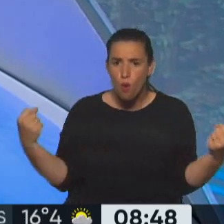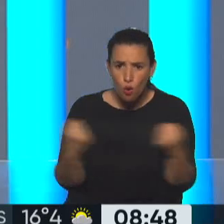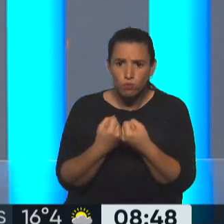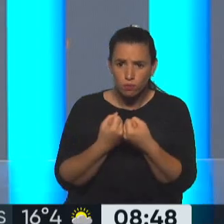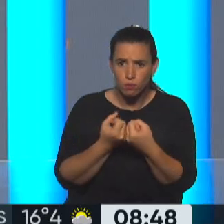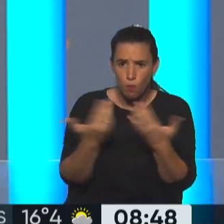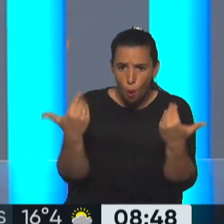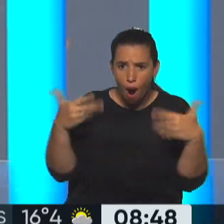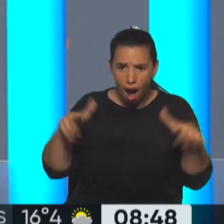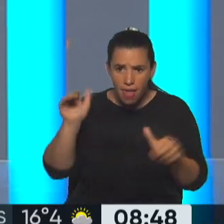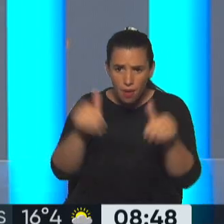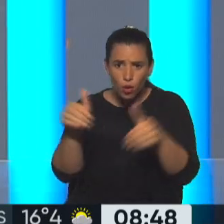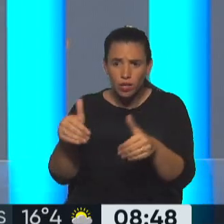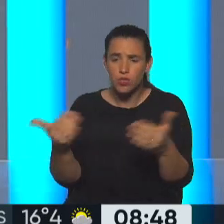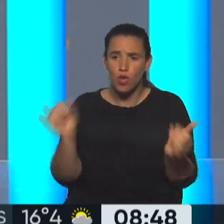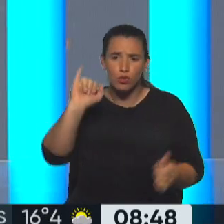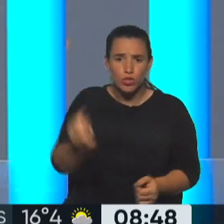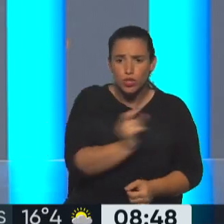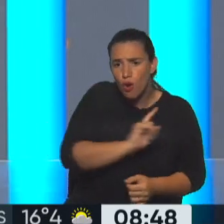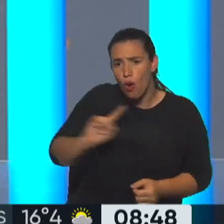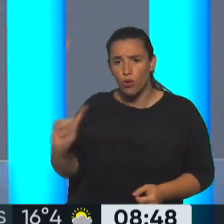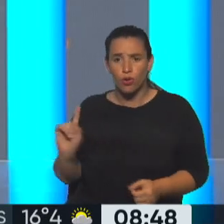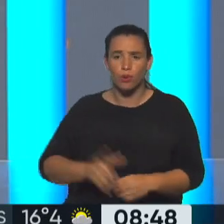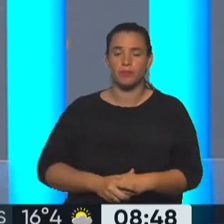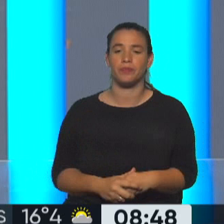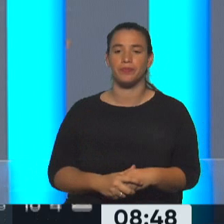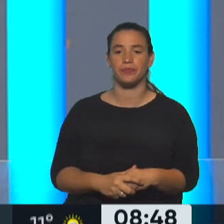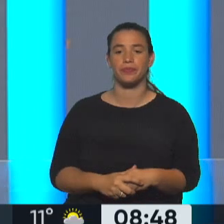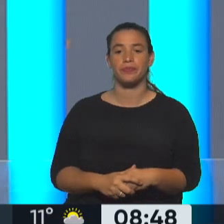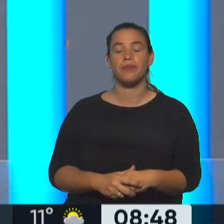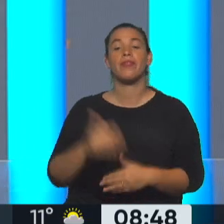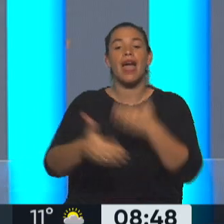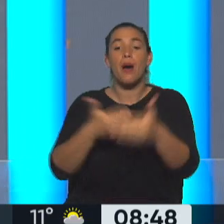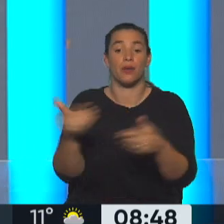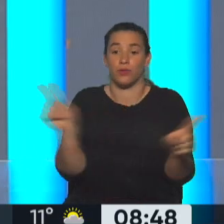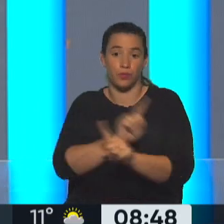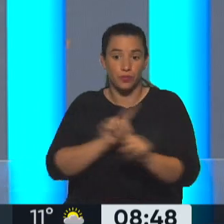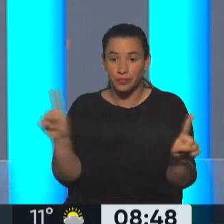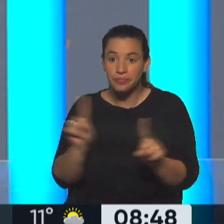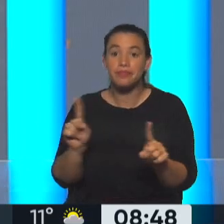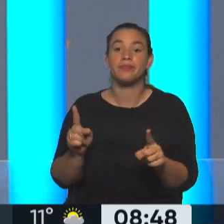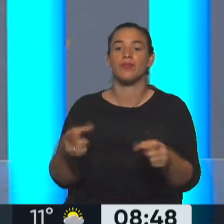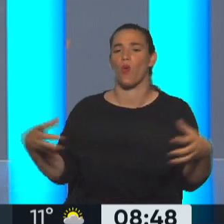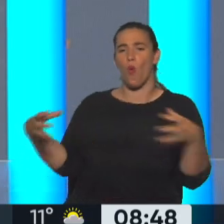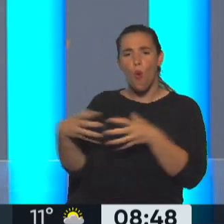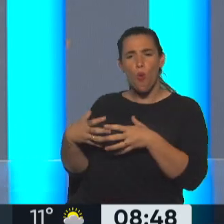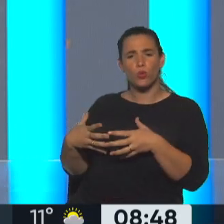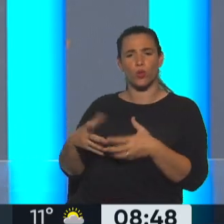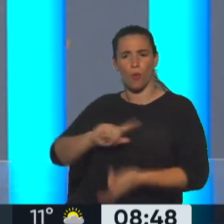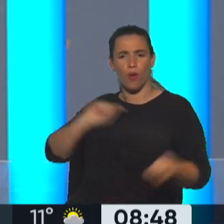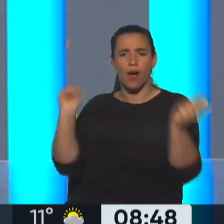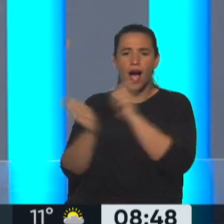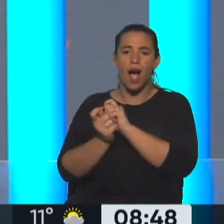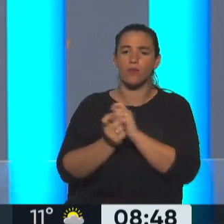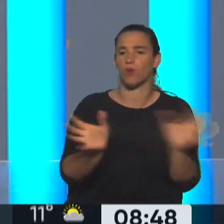ver, la reforma judicial no avanzó porque también hay una decisión política desde la oposición, desde Juntos por el Cambio y otros bloques de la oposición en